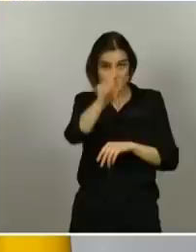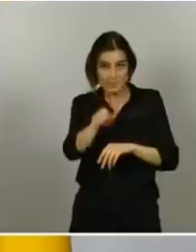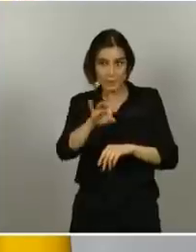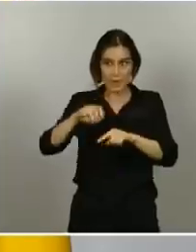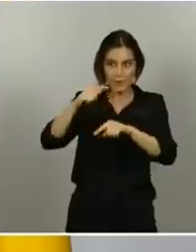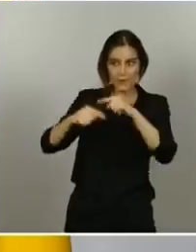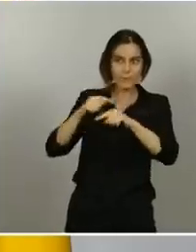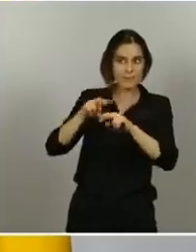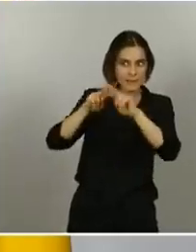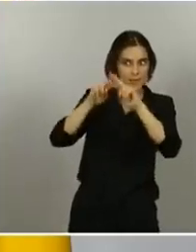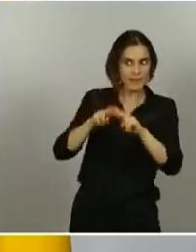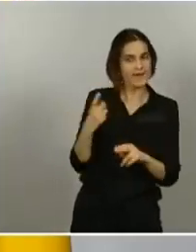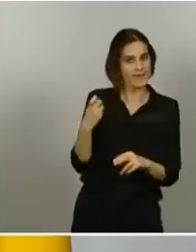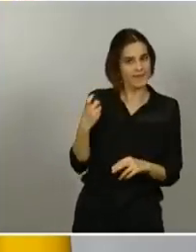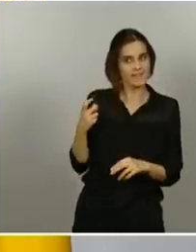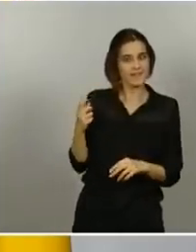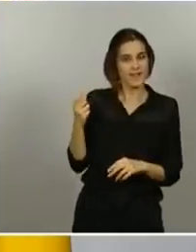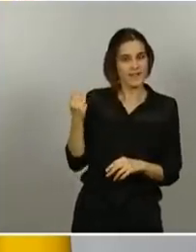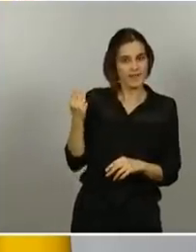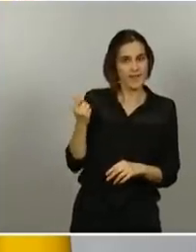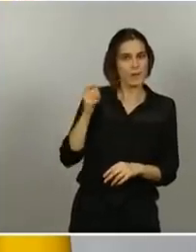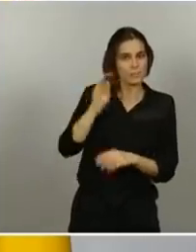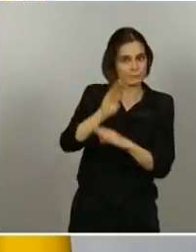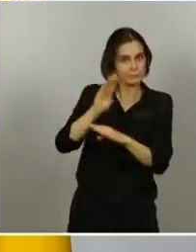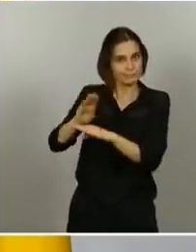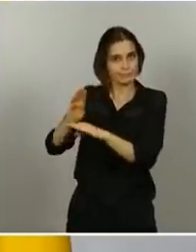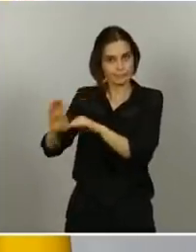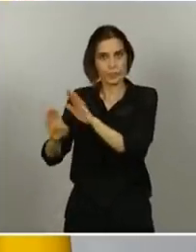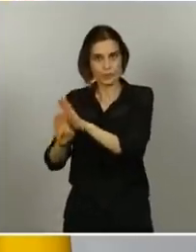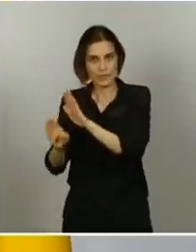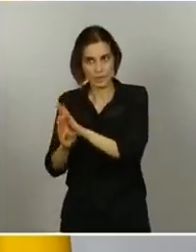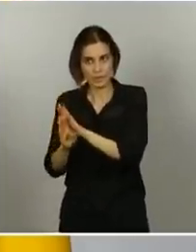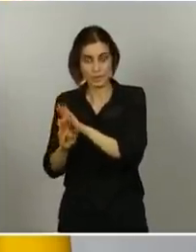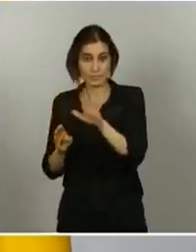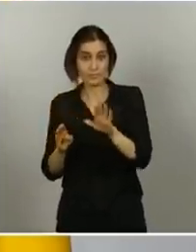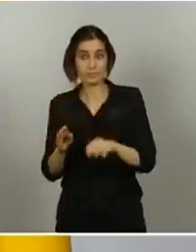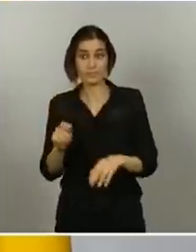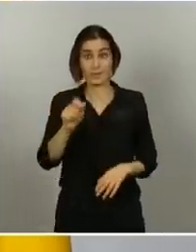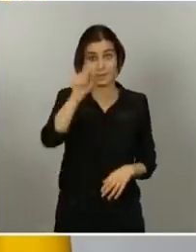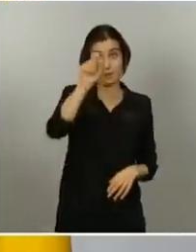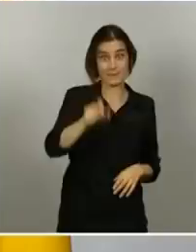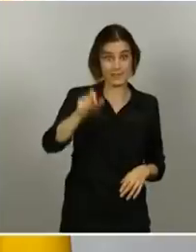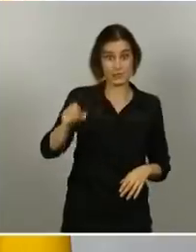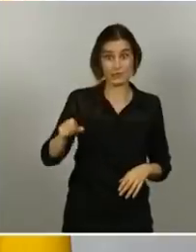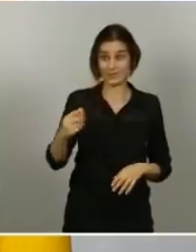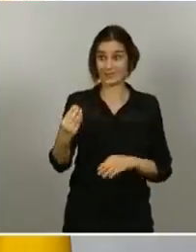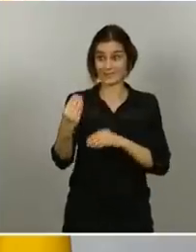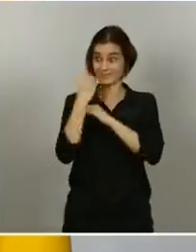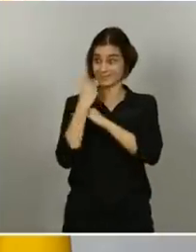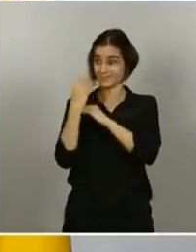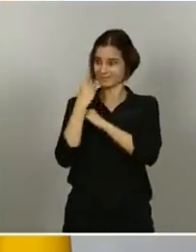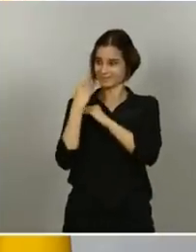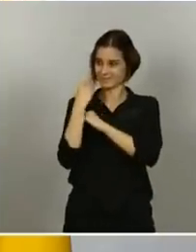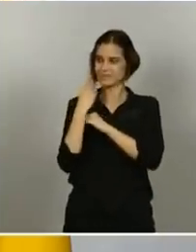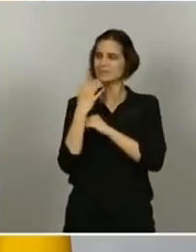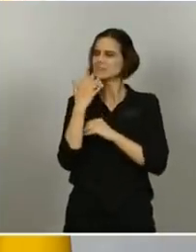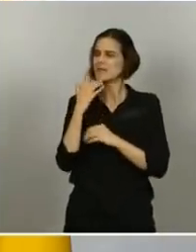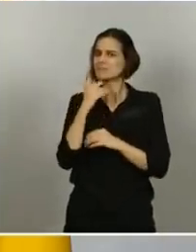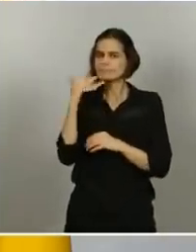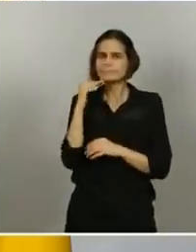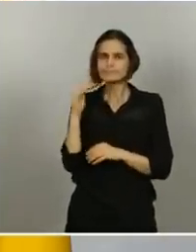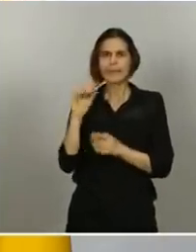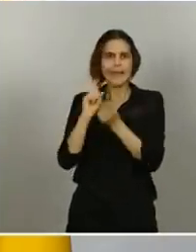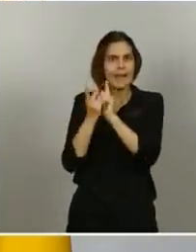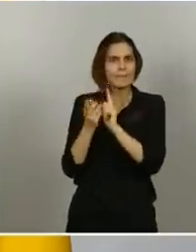necesitando esa prestación por sú parte as persoas que perciban o ingreso mínimo vital deberán comunicar cualquier cambio en sú situación que